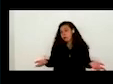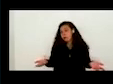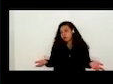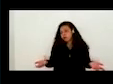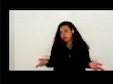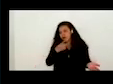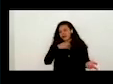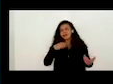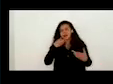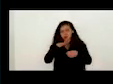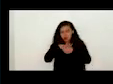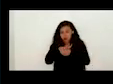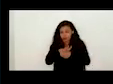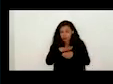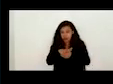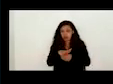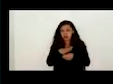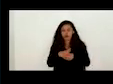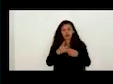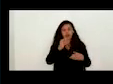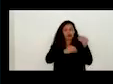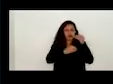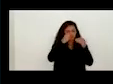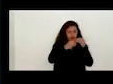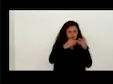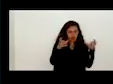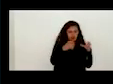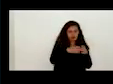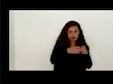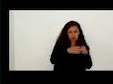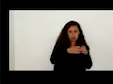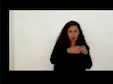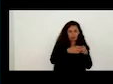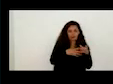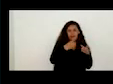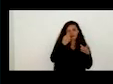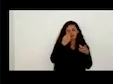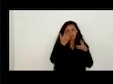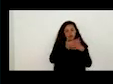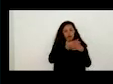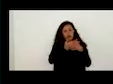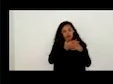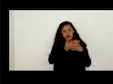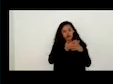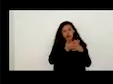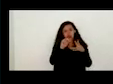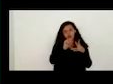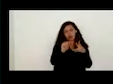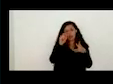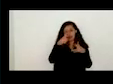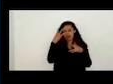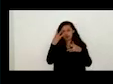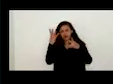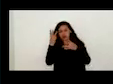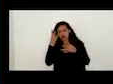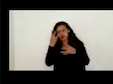suficiente, es decir, que ese lunch debería de prever de un cuarto a un tercio de los nutrimentos y la energía